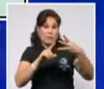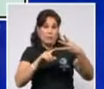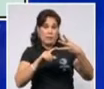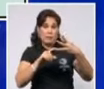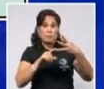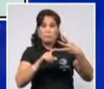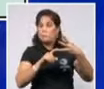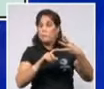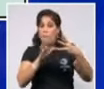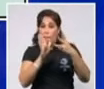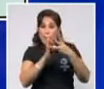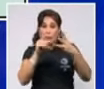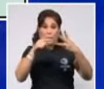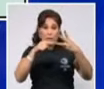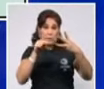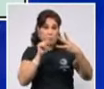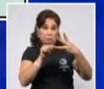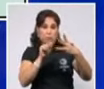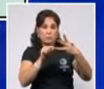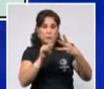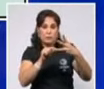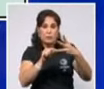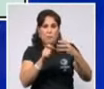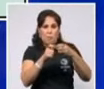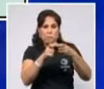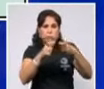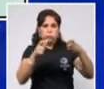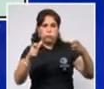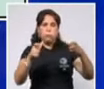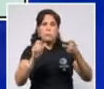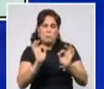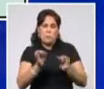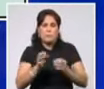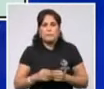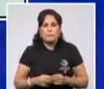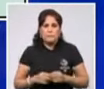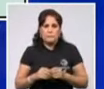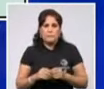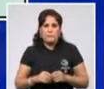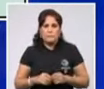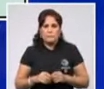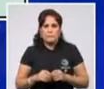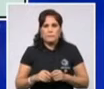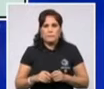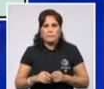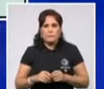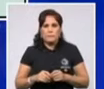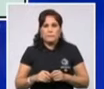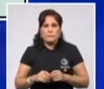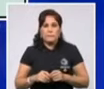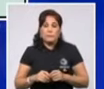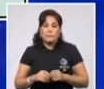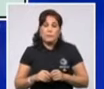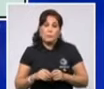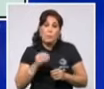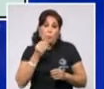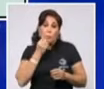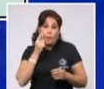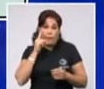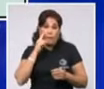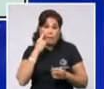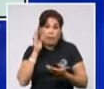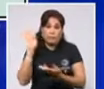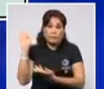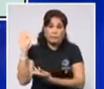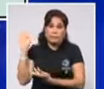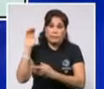también ha tenido en los últimos días, en las últimas semanas, un número incrementado de casos que se puede apreciar aquí